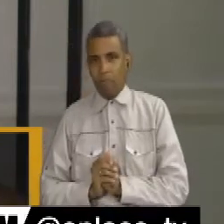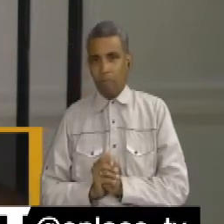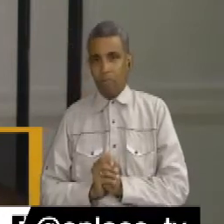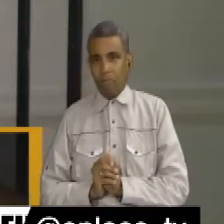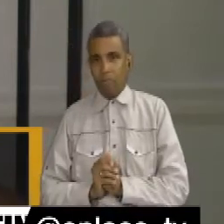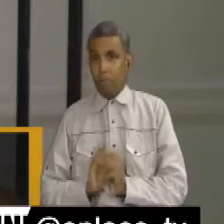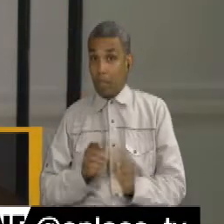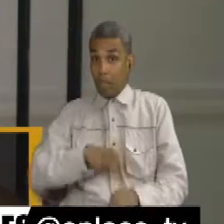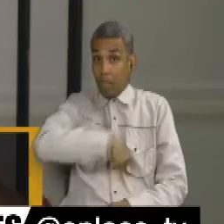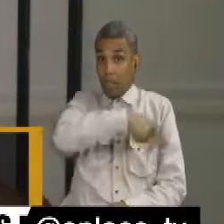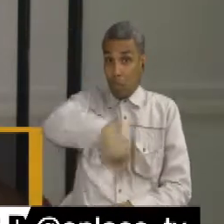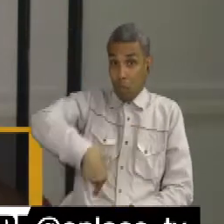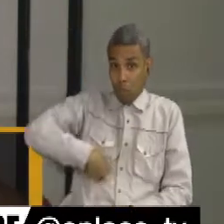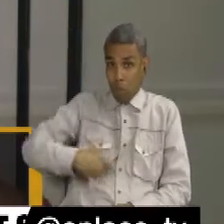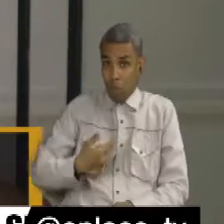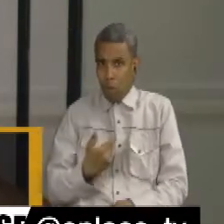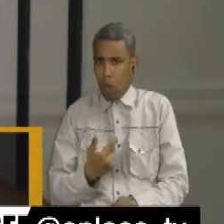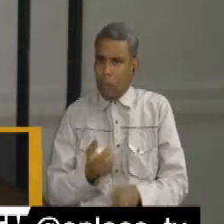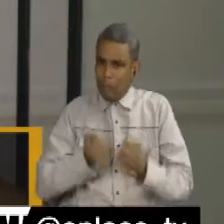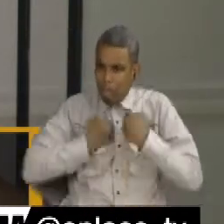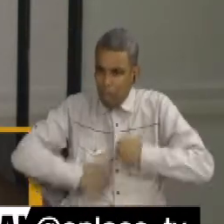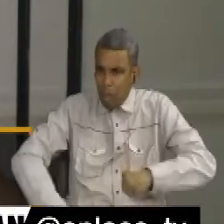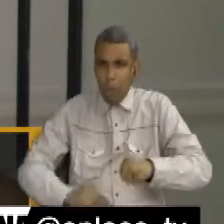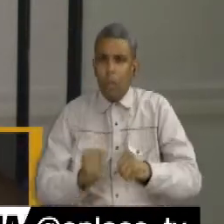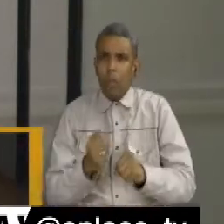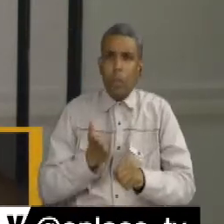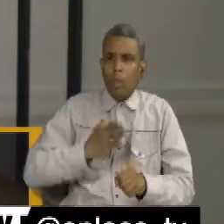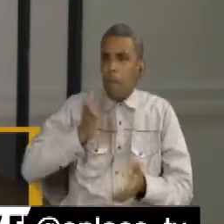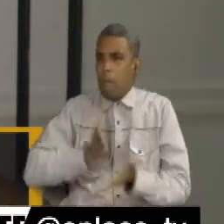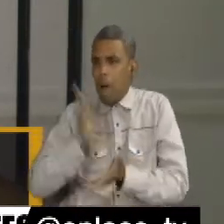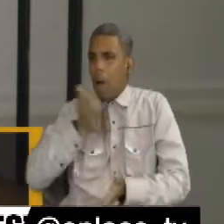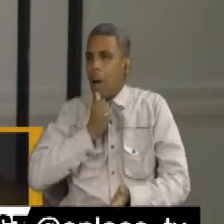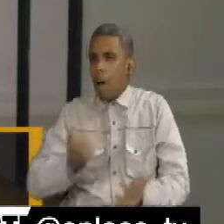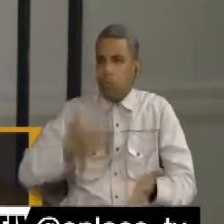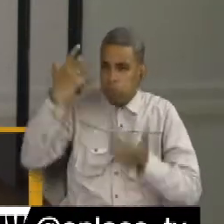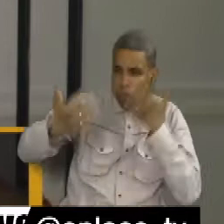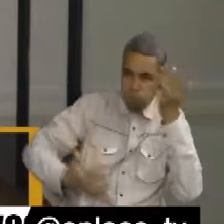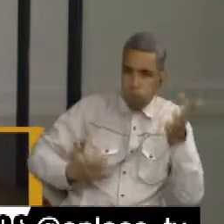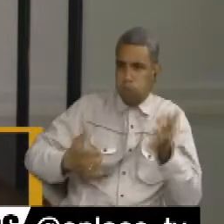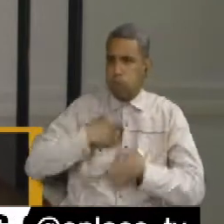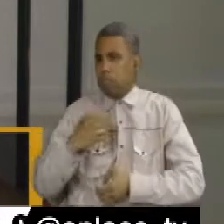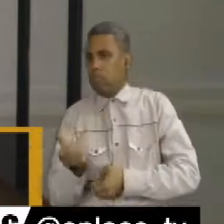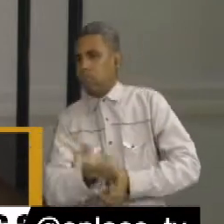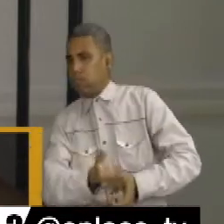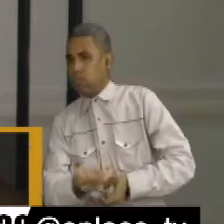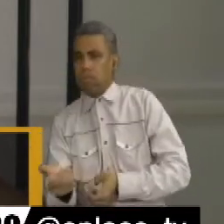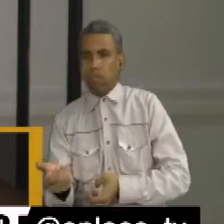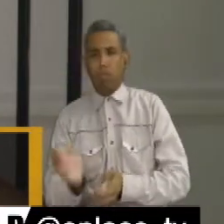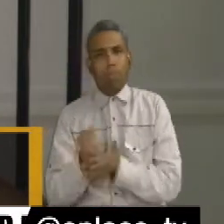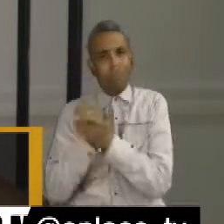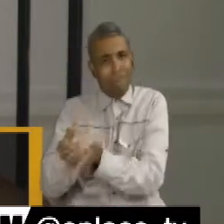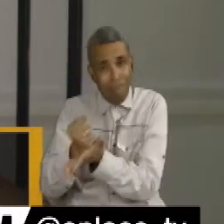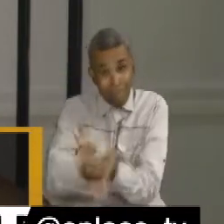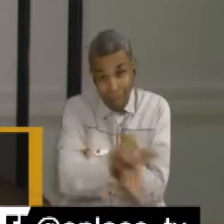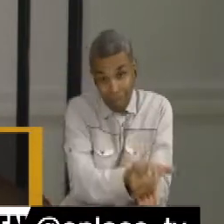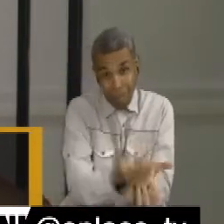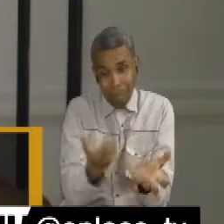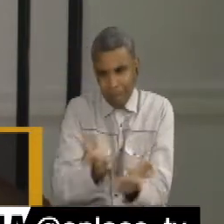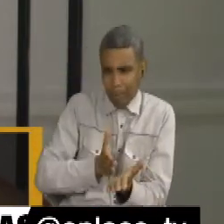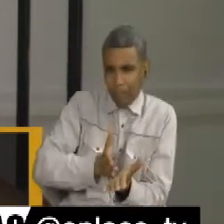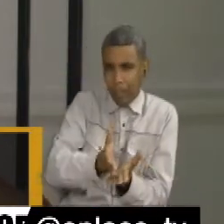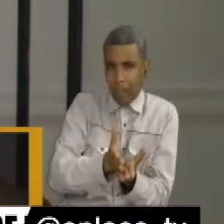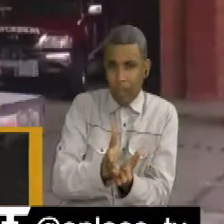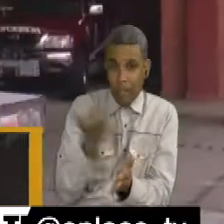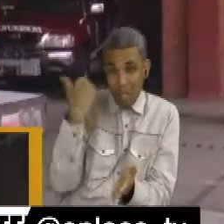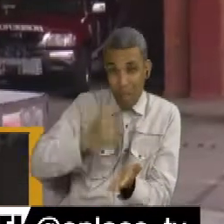comunidad. Gracias, muchachos, y gracias a los proveedores que nos han tenido demasiada paciencia, pero sigue el Cuerpo Bomberos Voluntarios fuerte